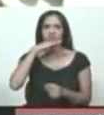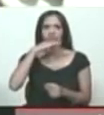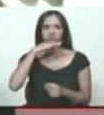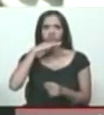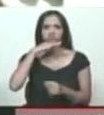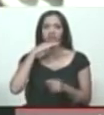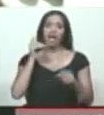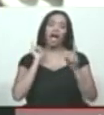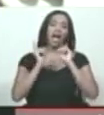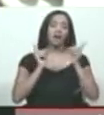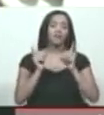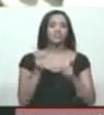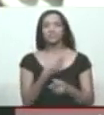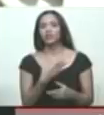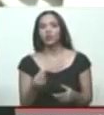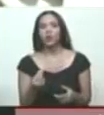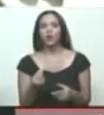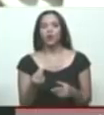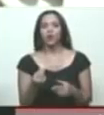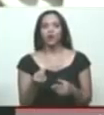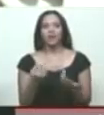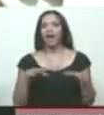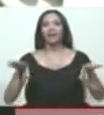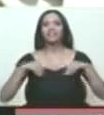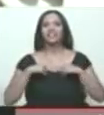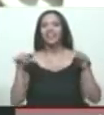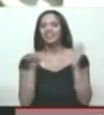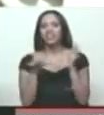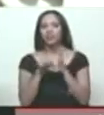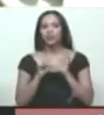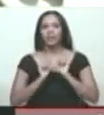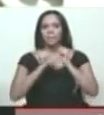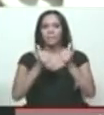quien se molesta a veces no va a reconocer de dónde es la causa,